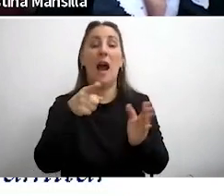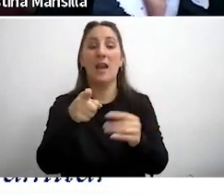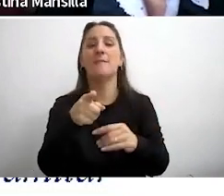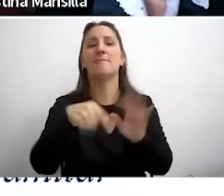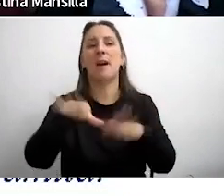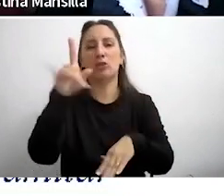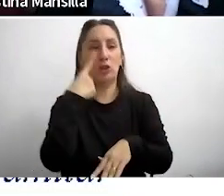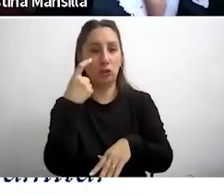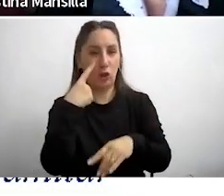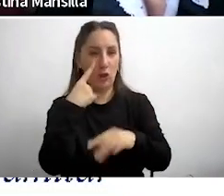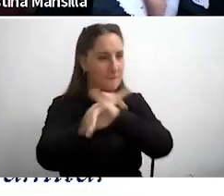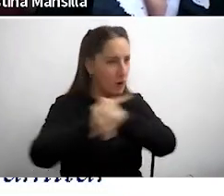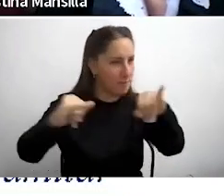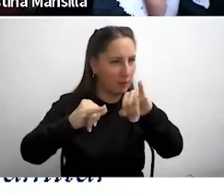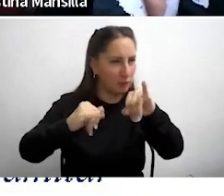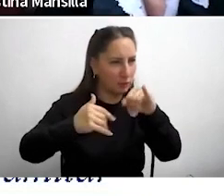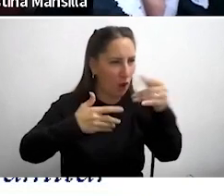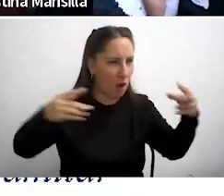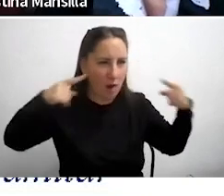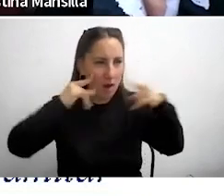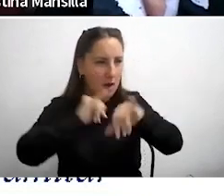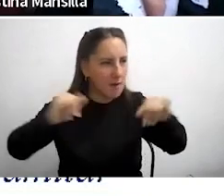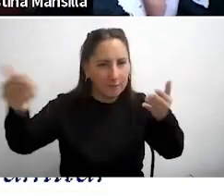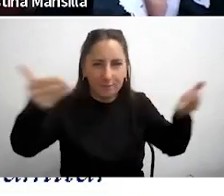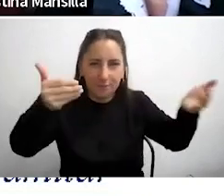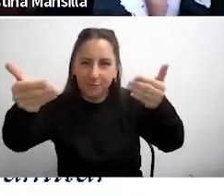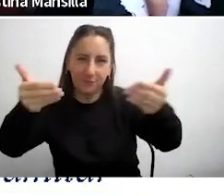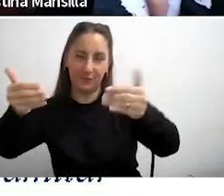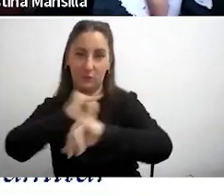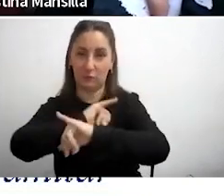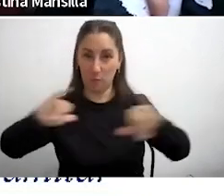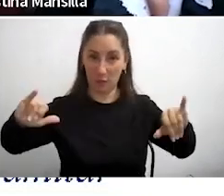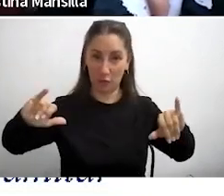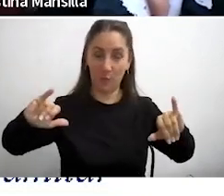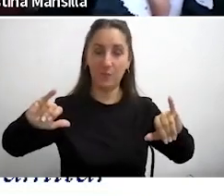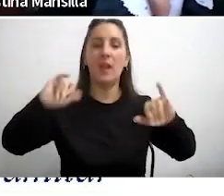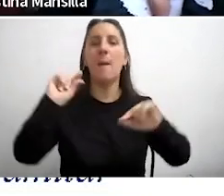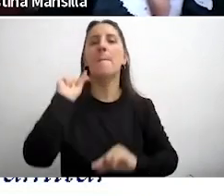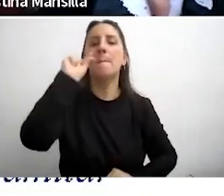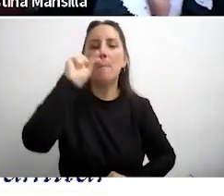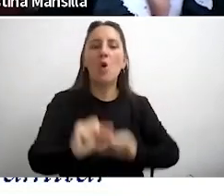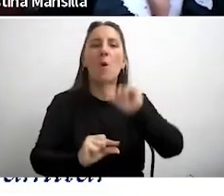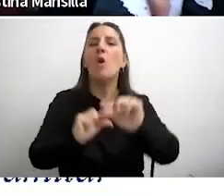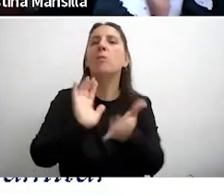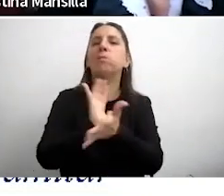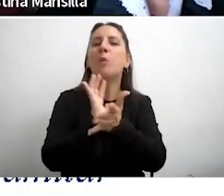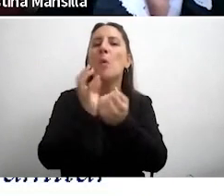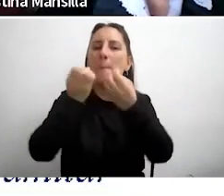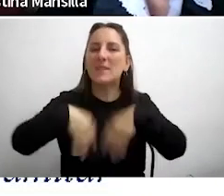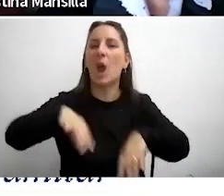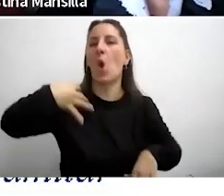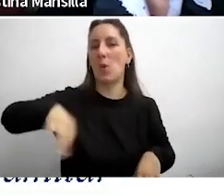controles cruzados, es que amerita establecer una gradualidad de la obligación a utilizar